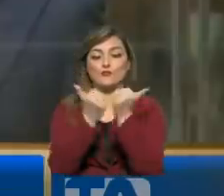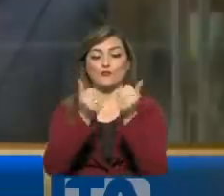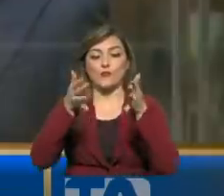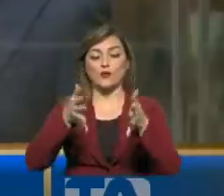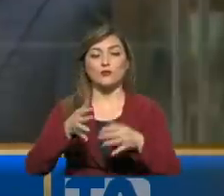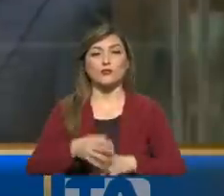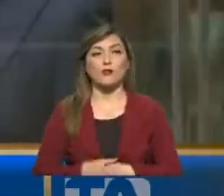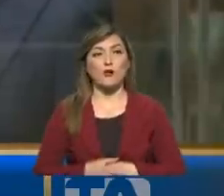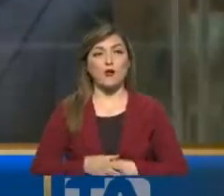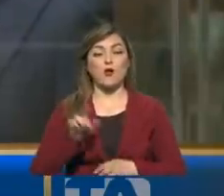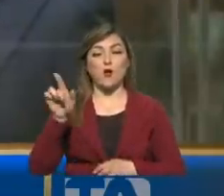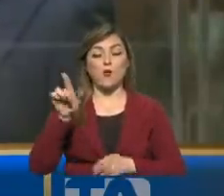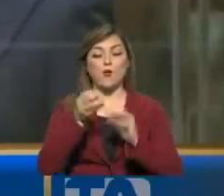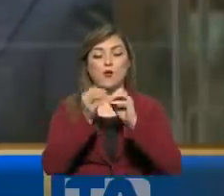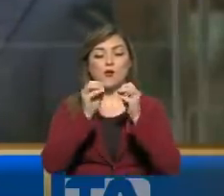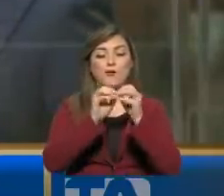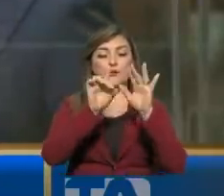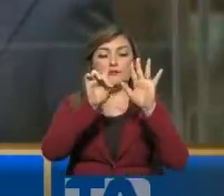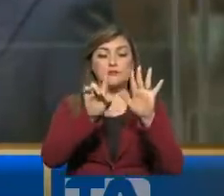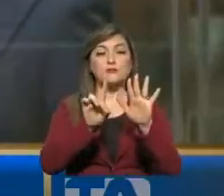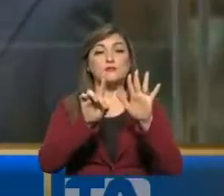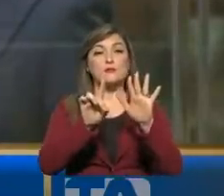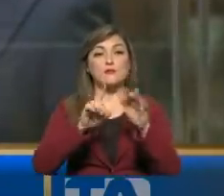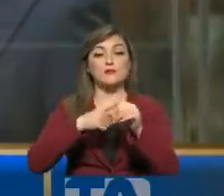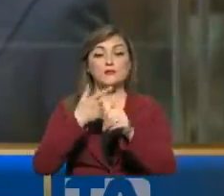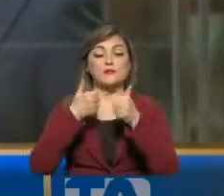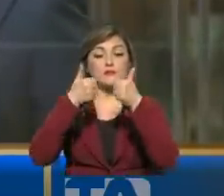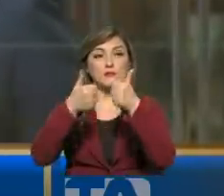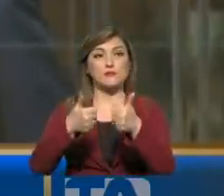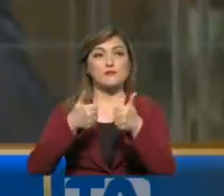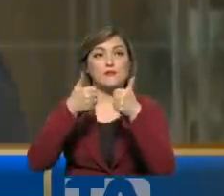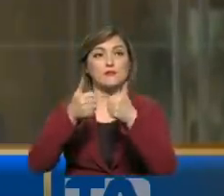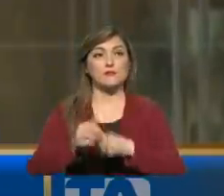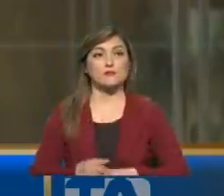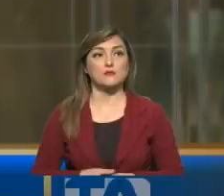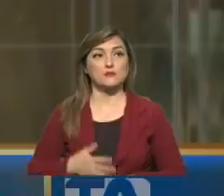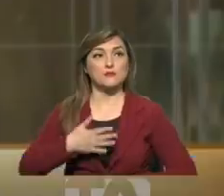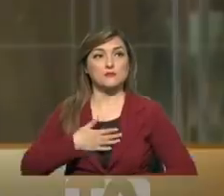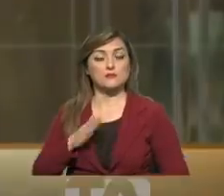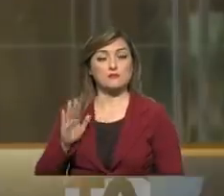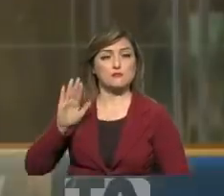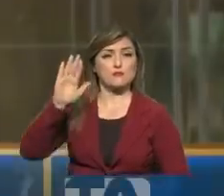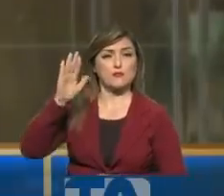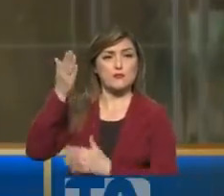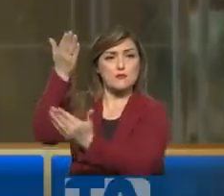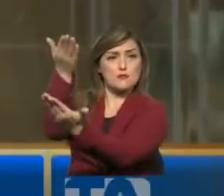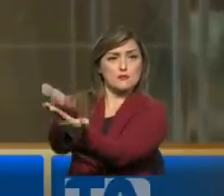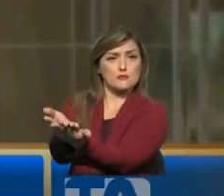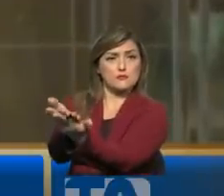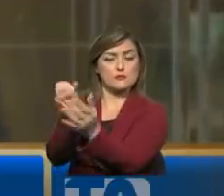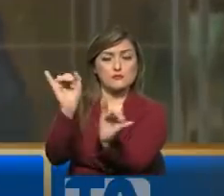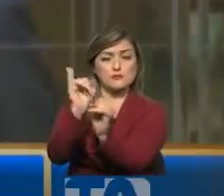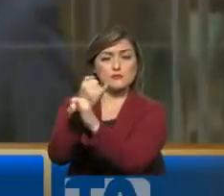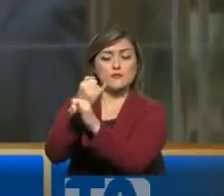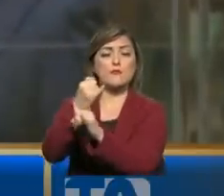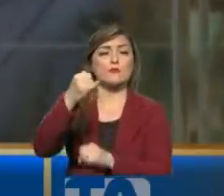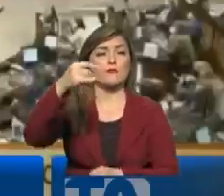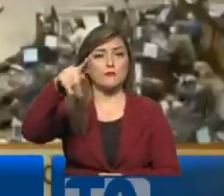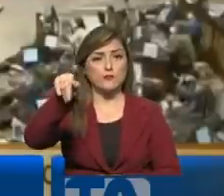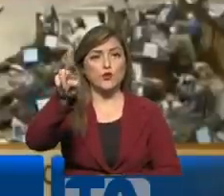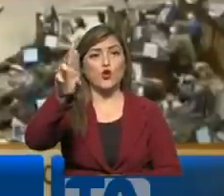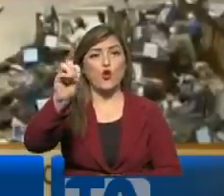legisladores. Esteban Torres, del Partido Social Cristiano, hizo la primera moción. Mociono al ingeniero Henry